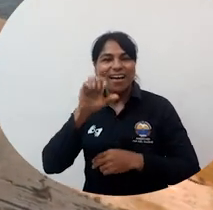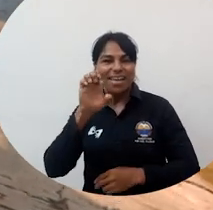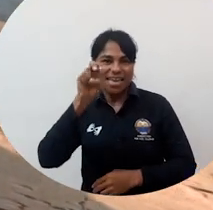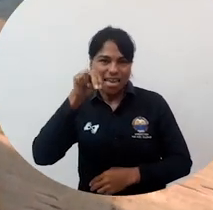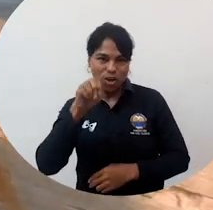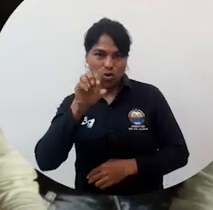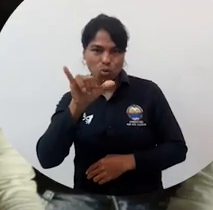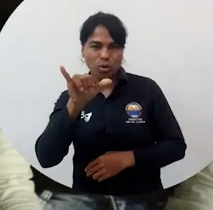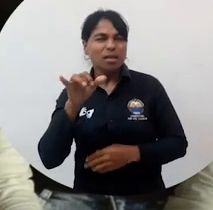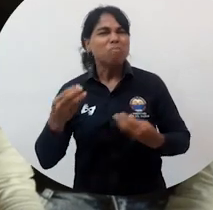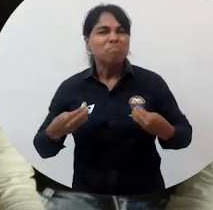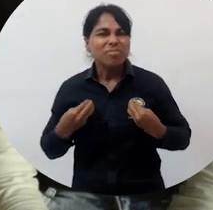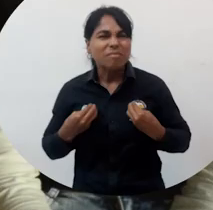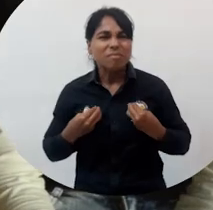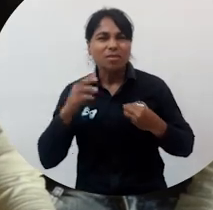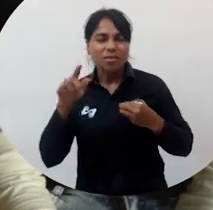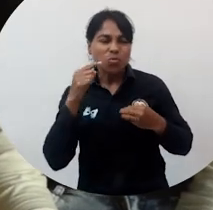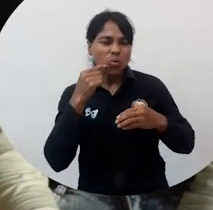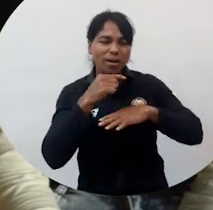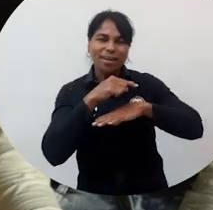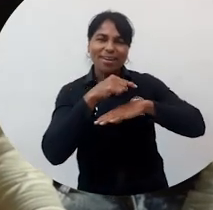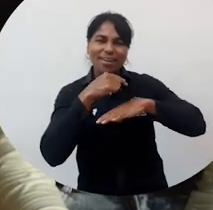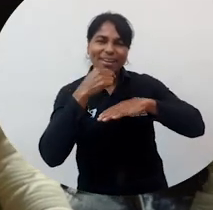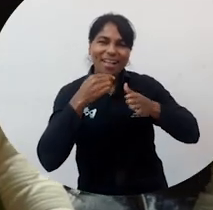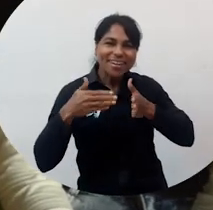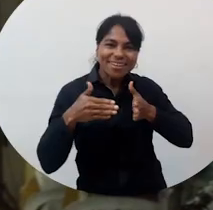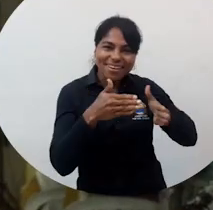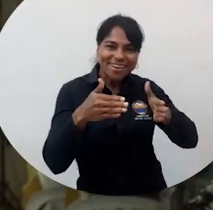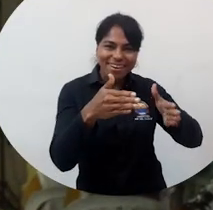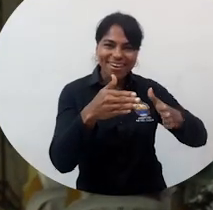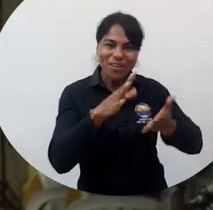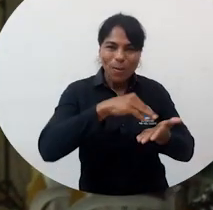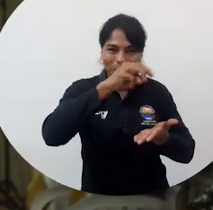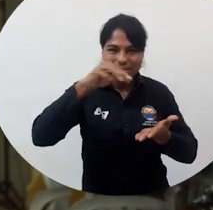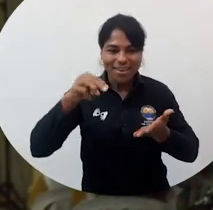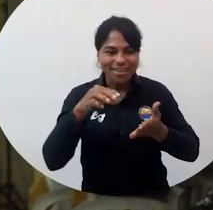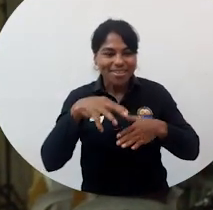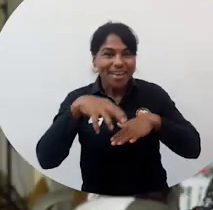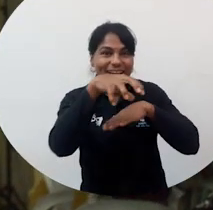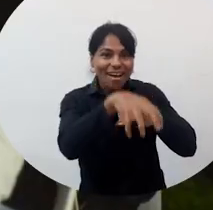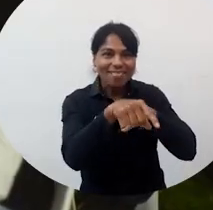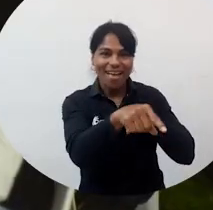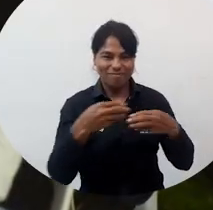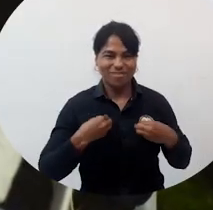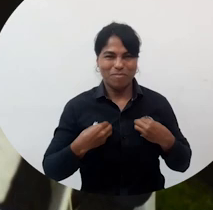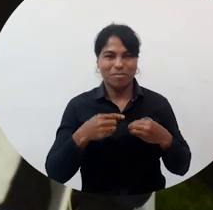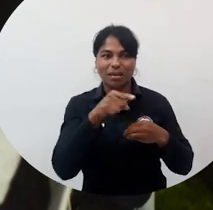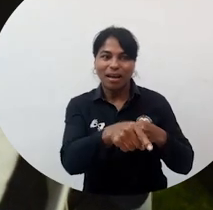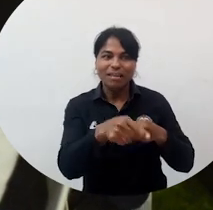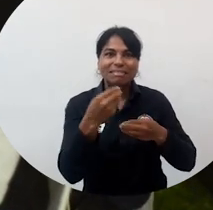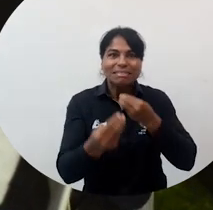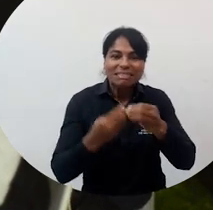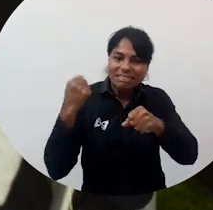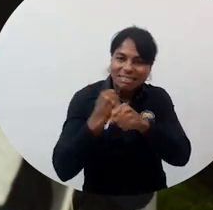Ortiz, una habitante del Golfo de Salamanca ubicado entre Punta Gloria y la desembocadura del río Magdalena, un lugar donde jalar